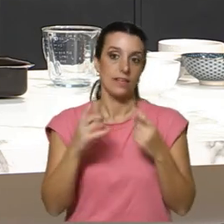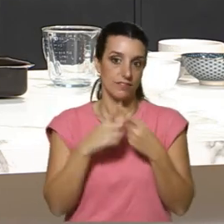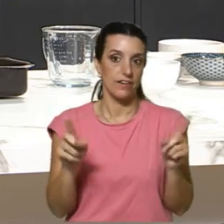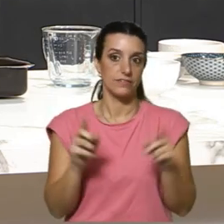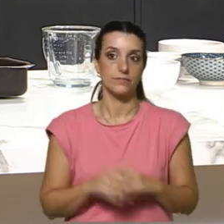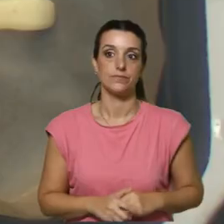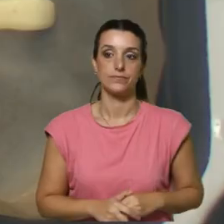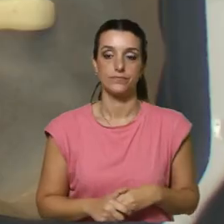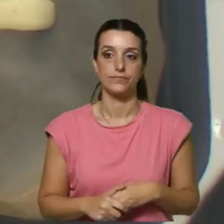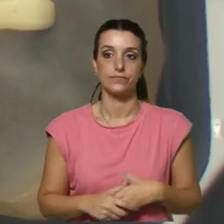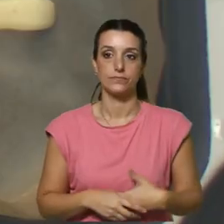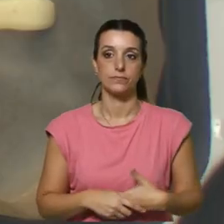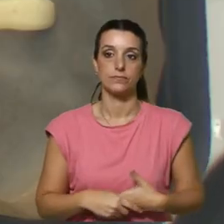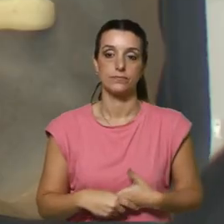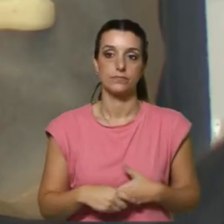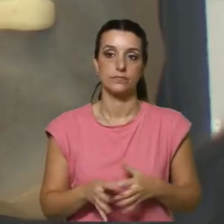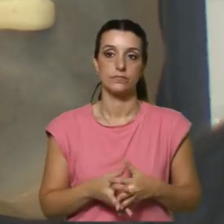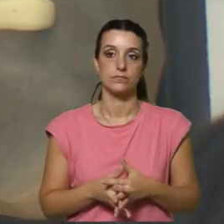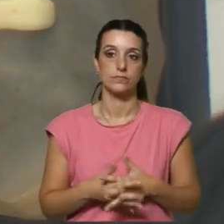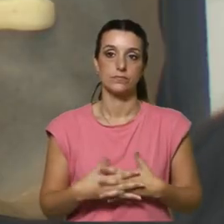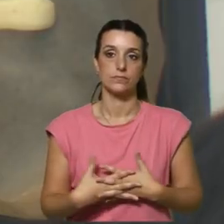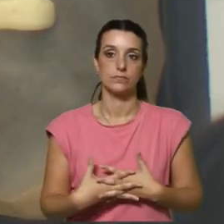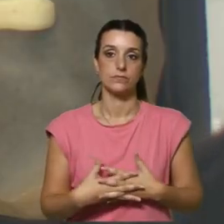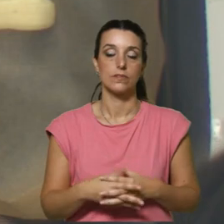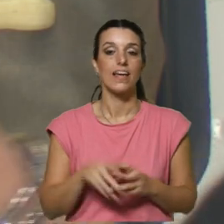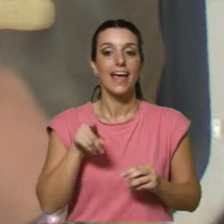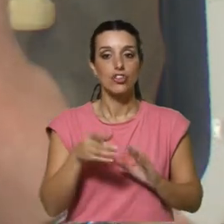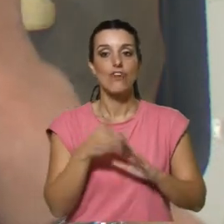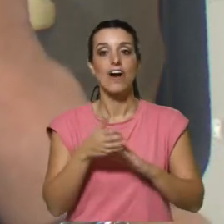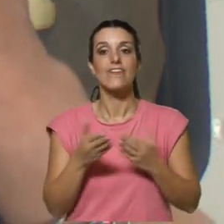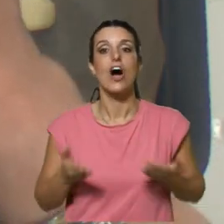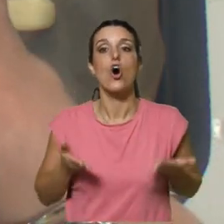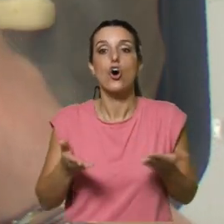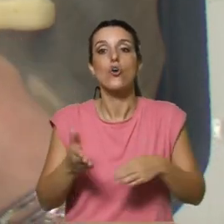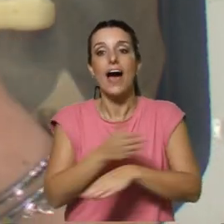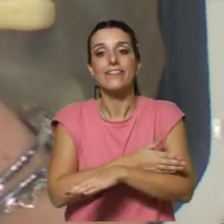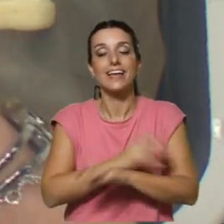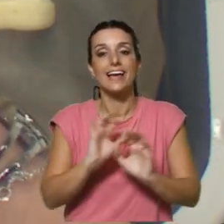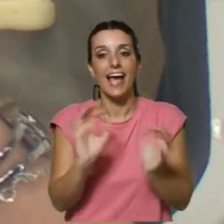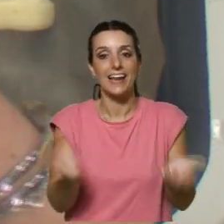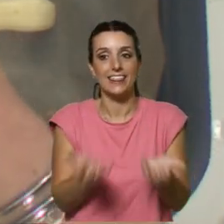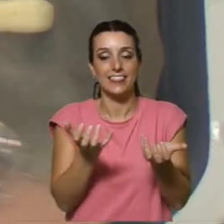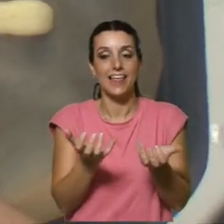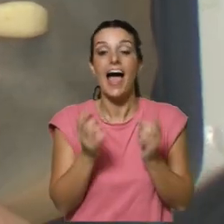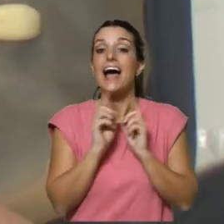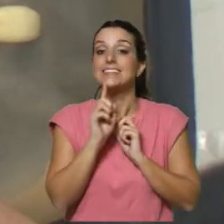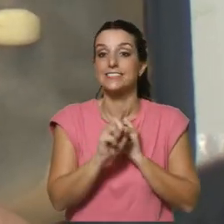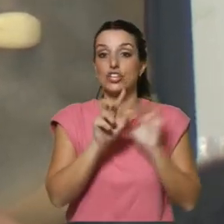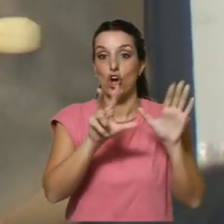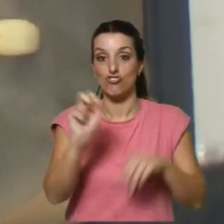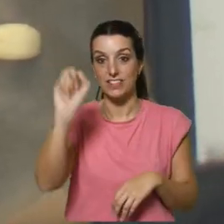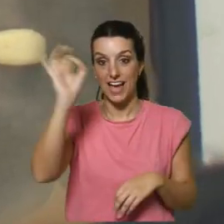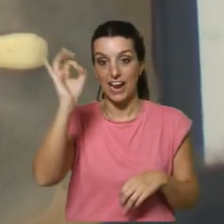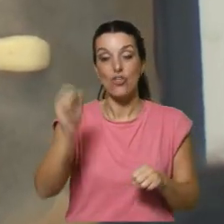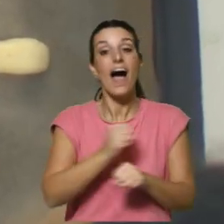lindo. Mira, acá vamos así. Bueno. Esto lo vas a llevar a un horno precalentado a 180